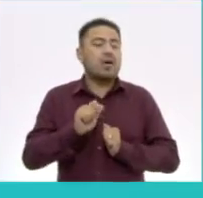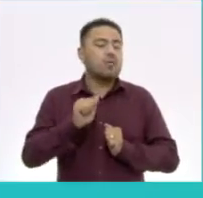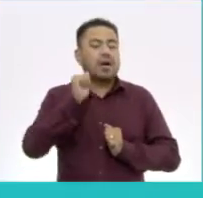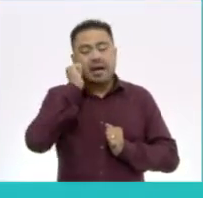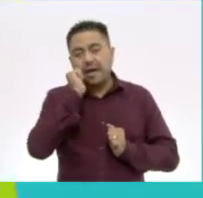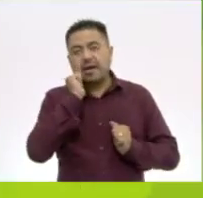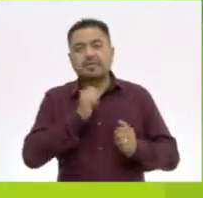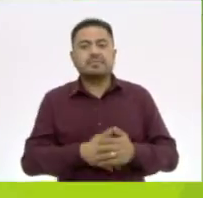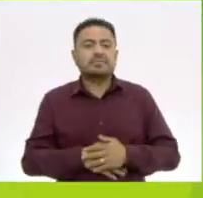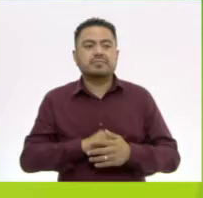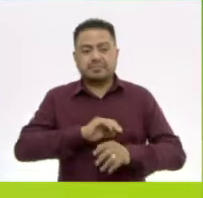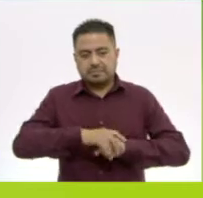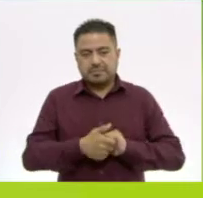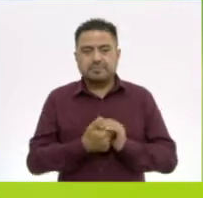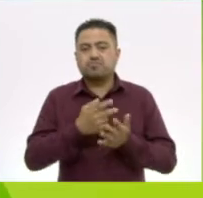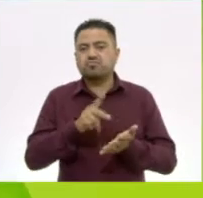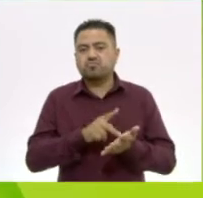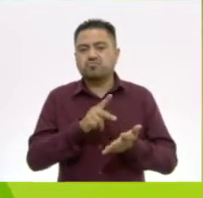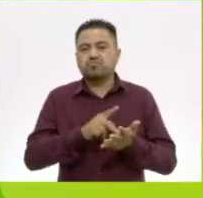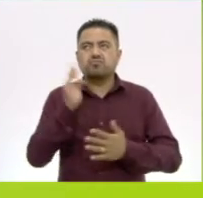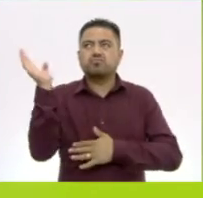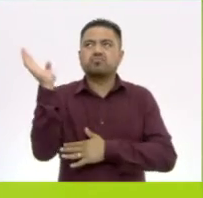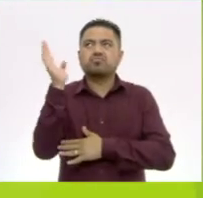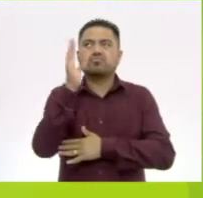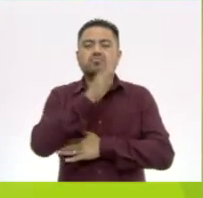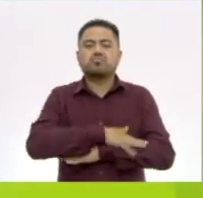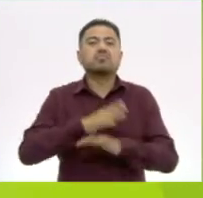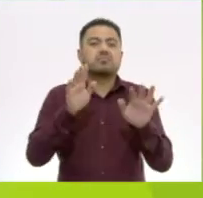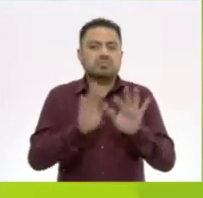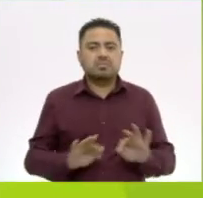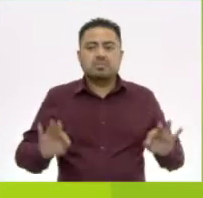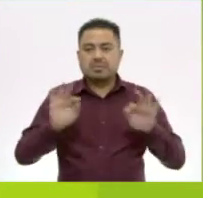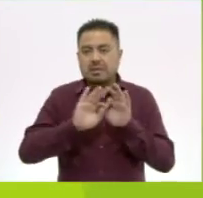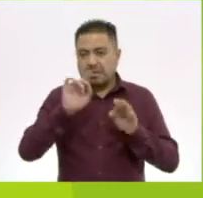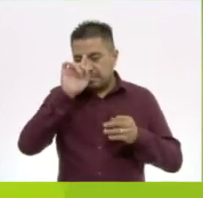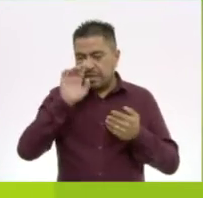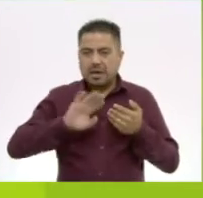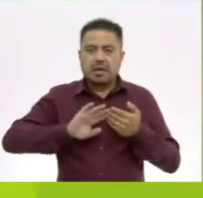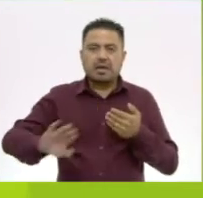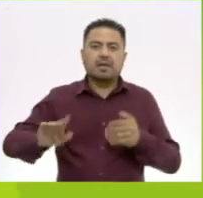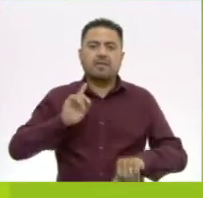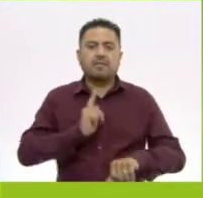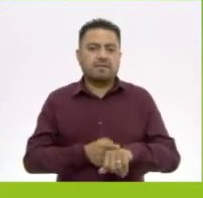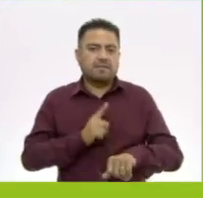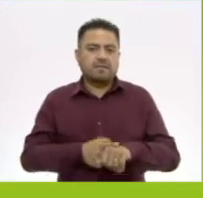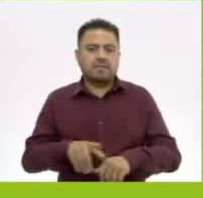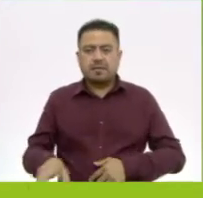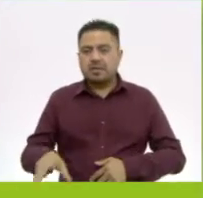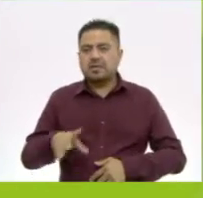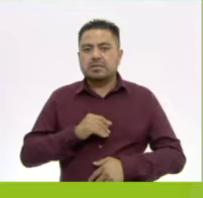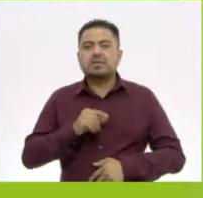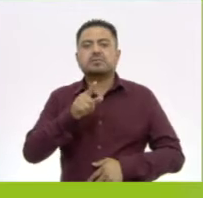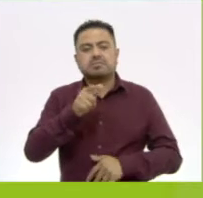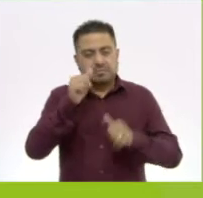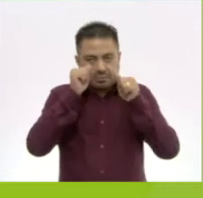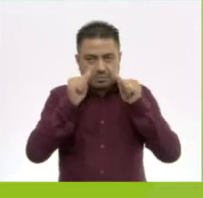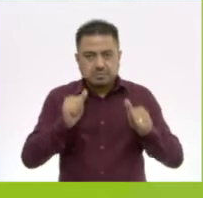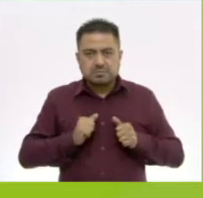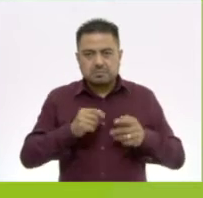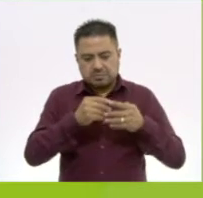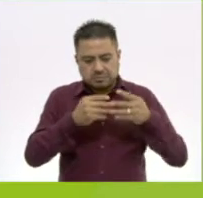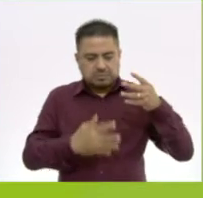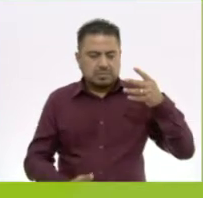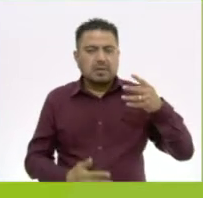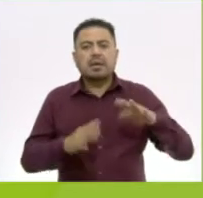lavarnos las manos varias veces al día es importante para prevenir cualquier enfermedad sigue estos pasos